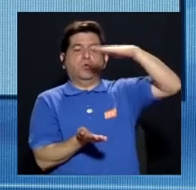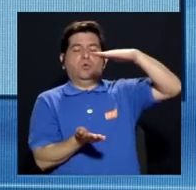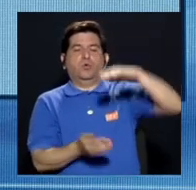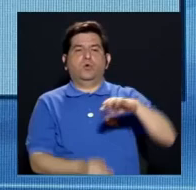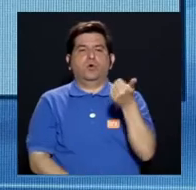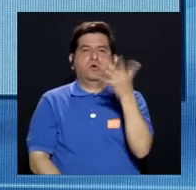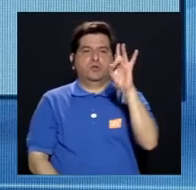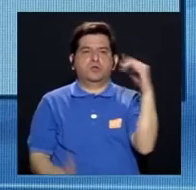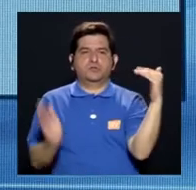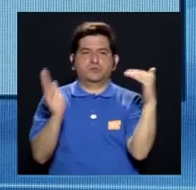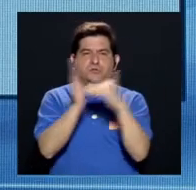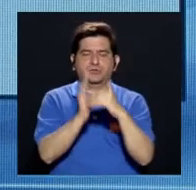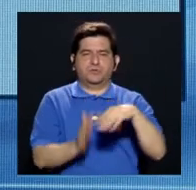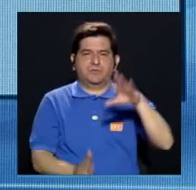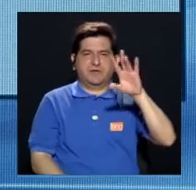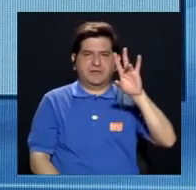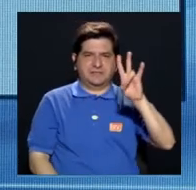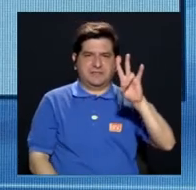a